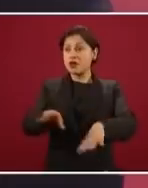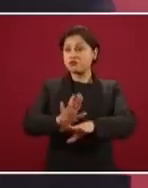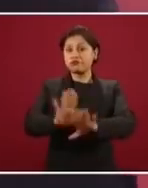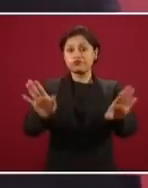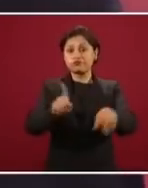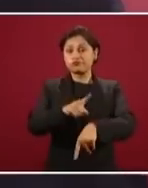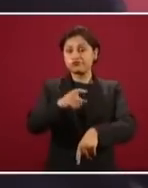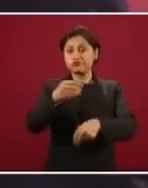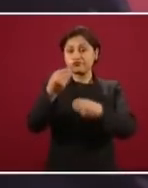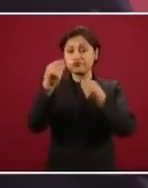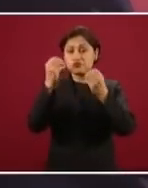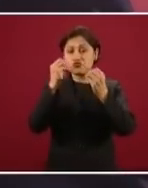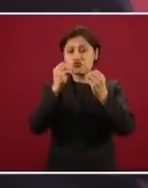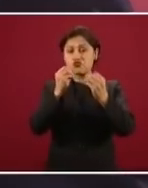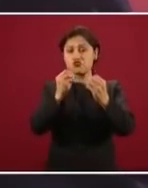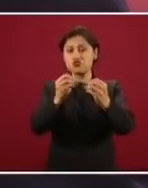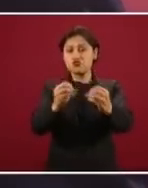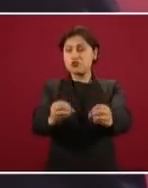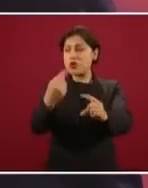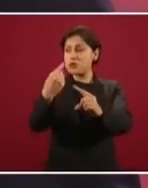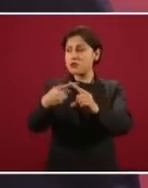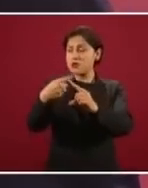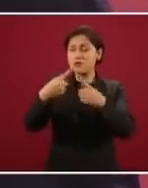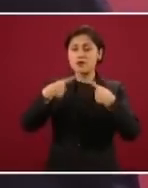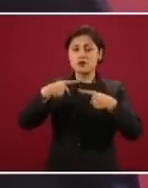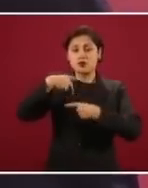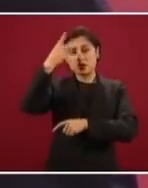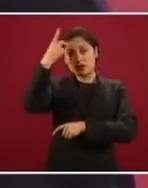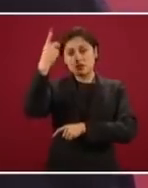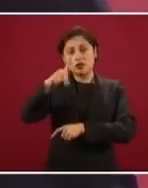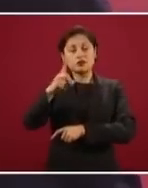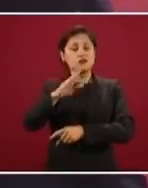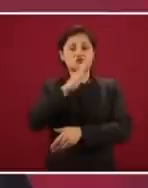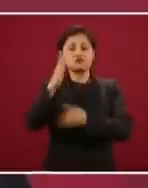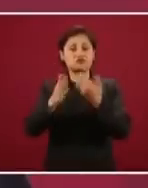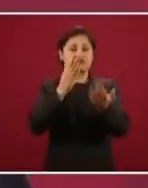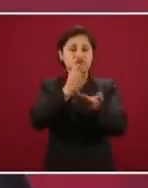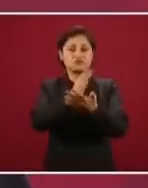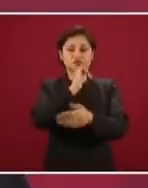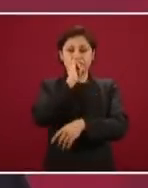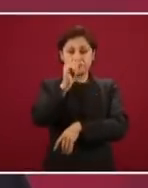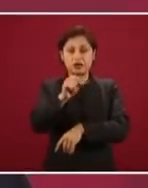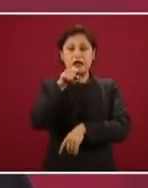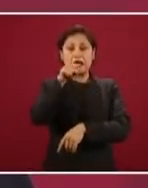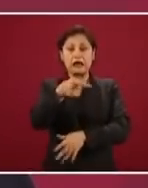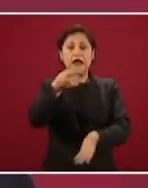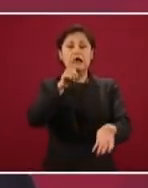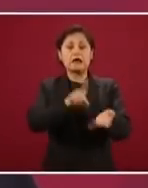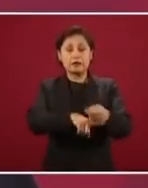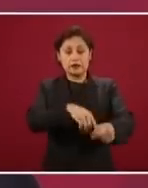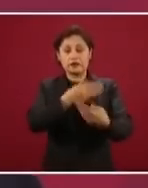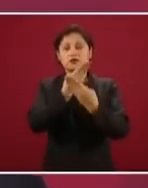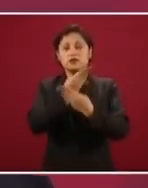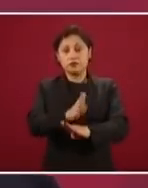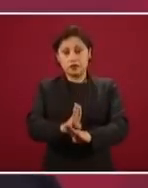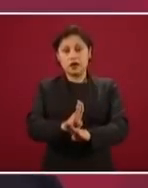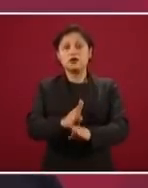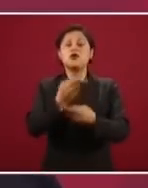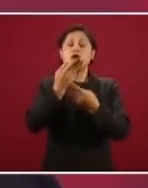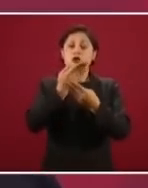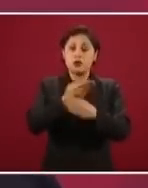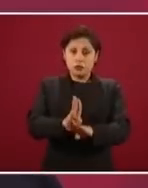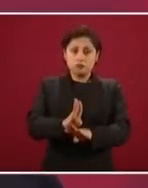este que tienen los bancos están los bancos este jineteando